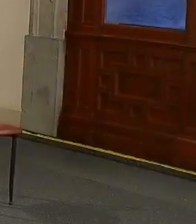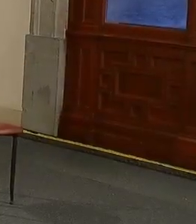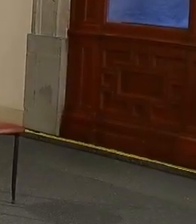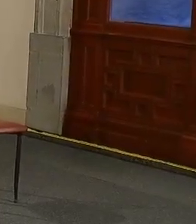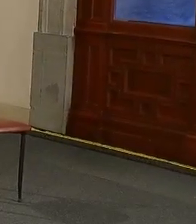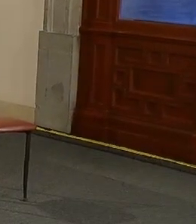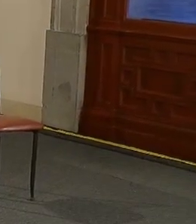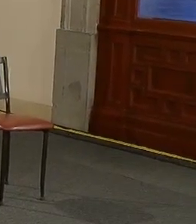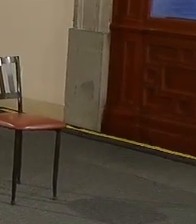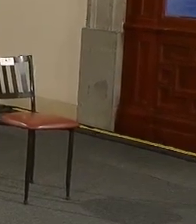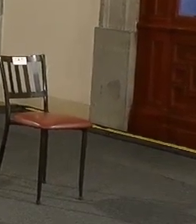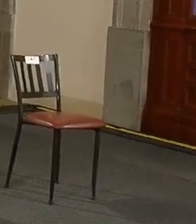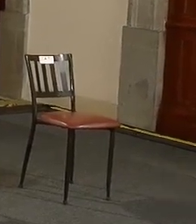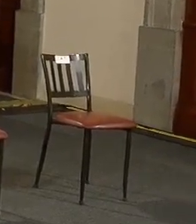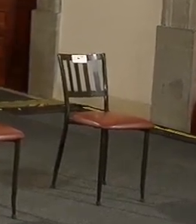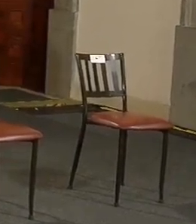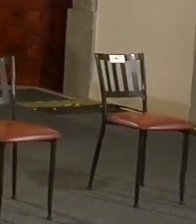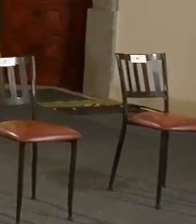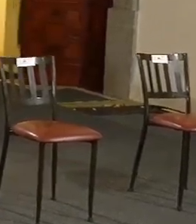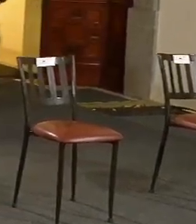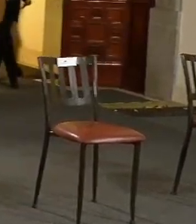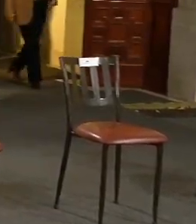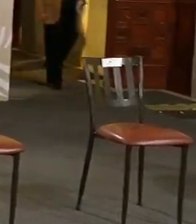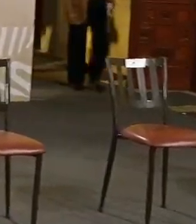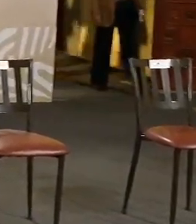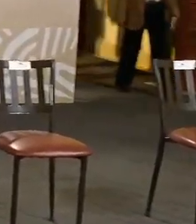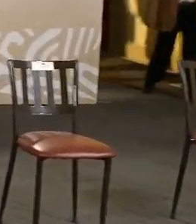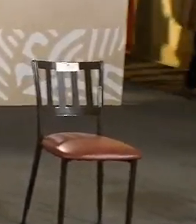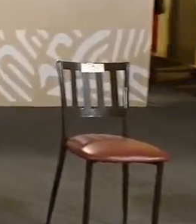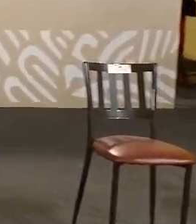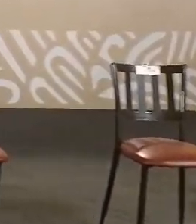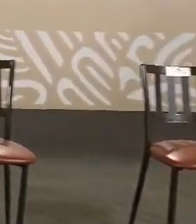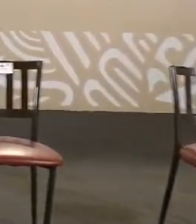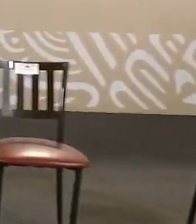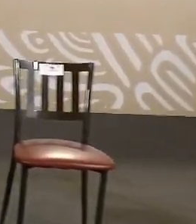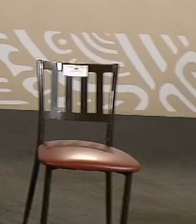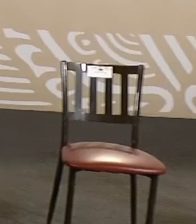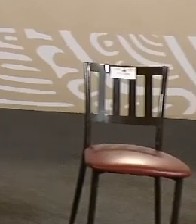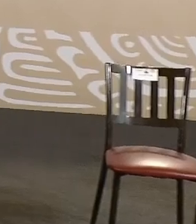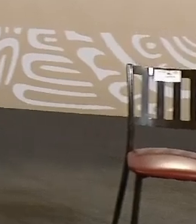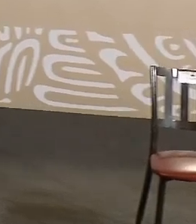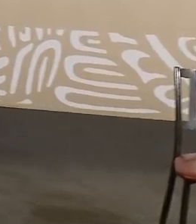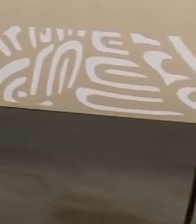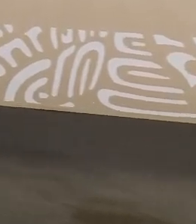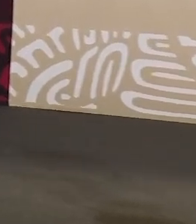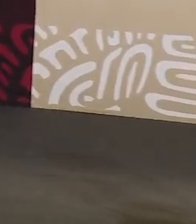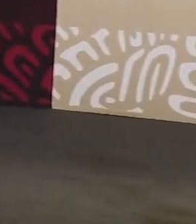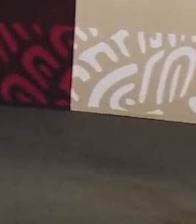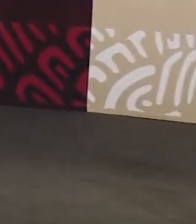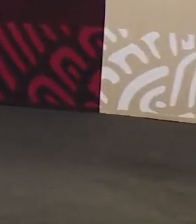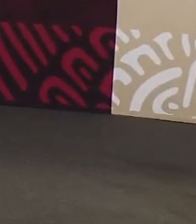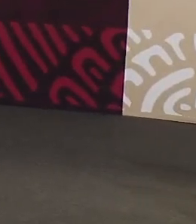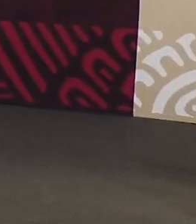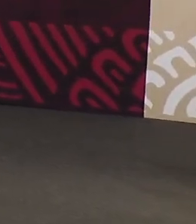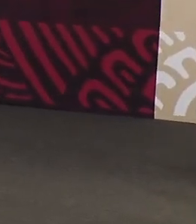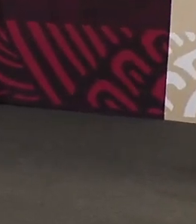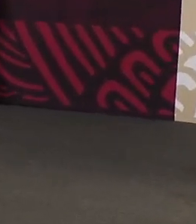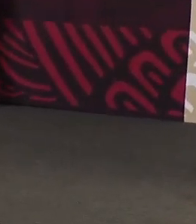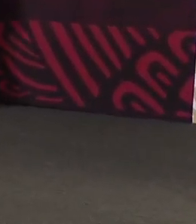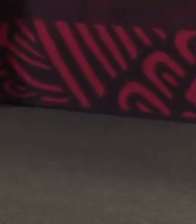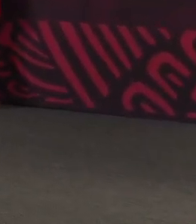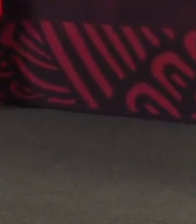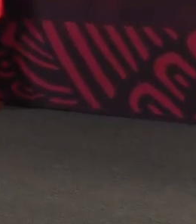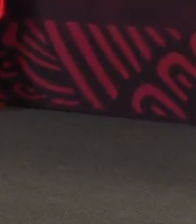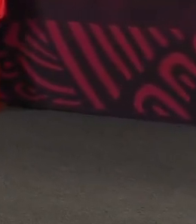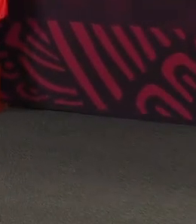vamos Buenos días Ánimo Ánimo Ánimo